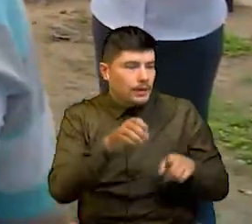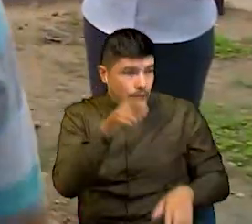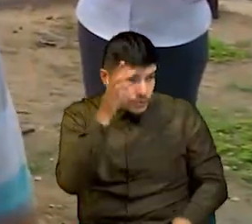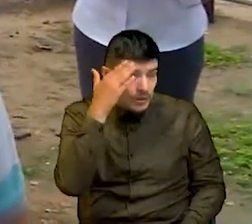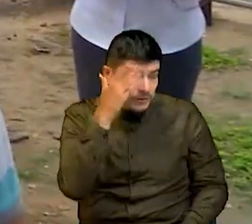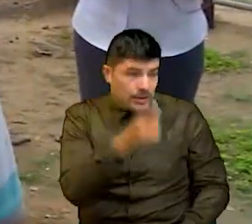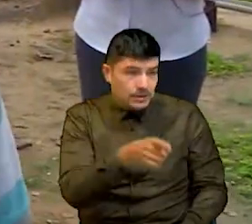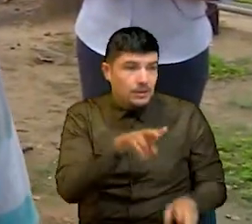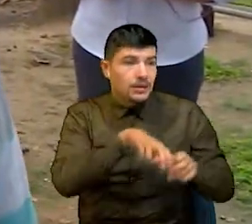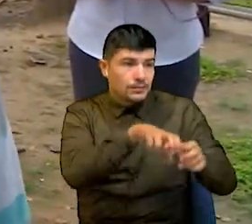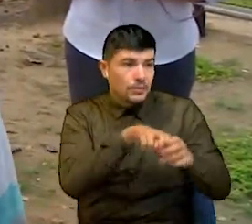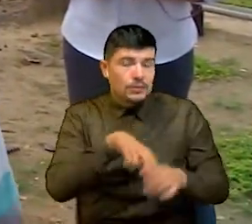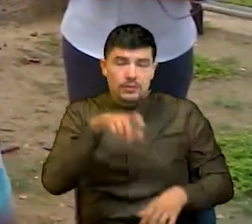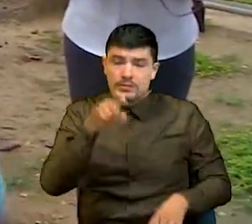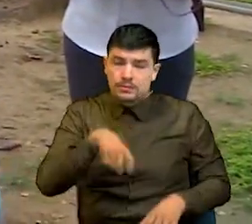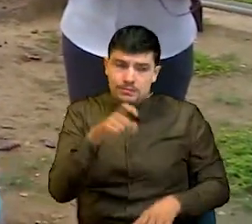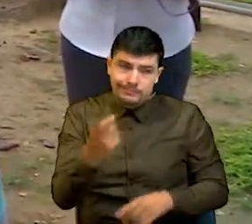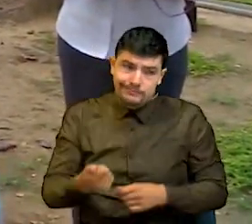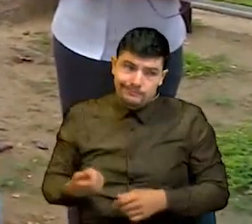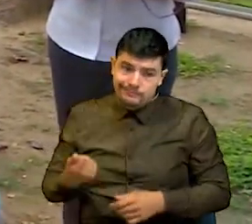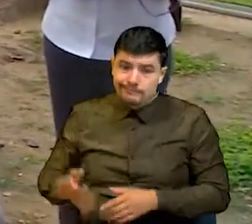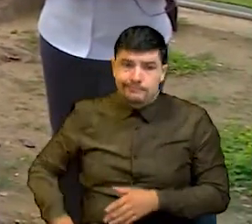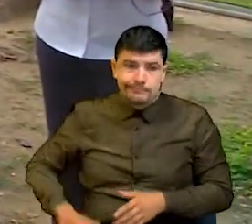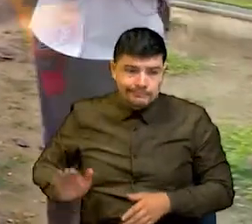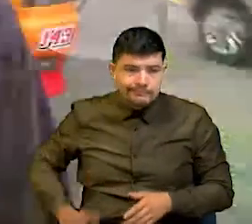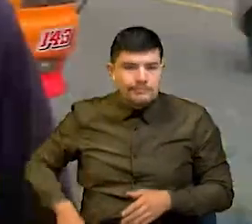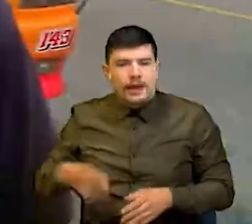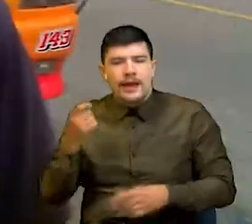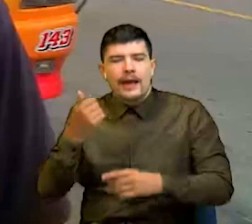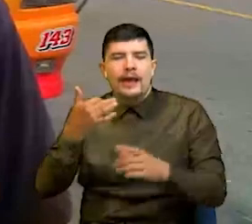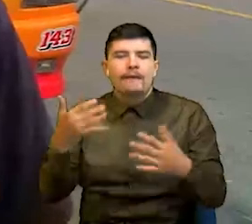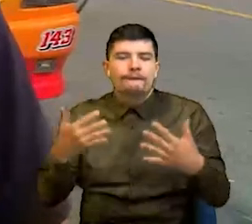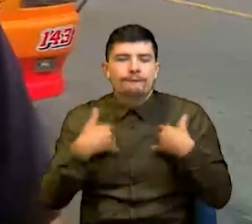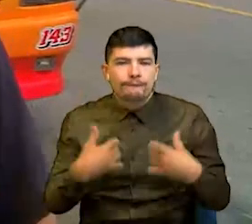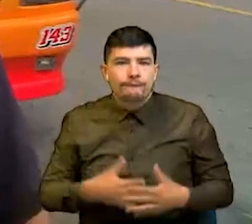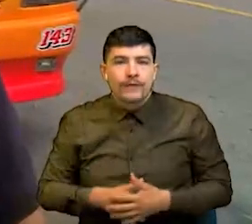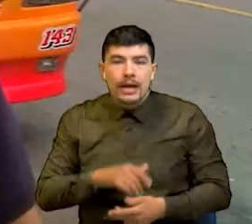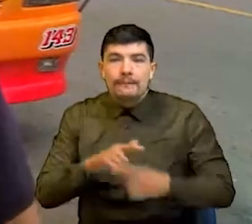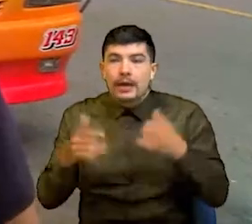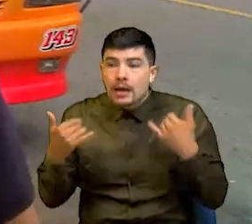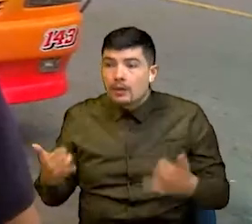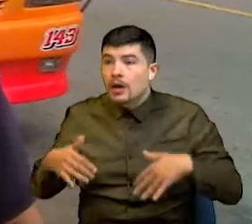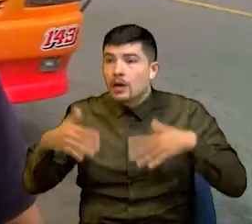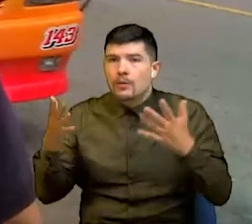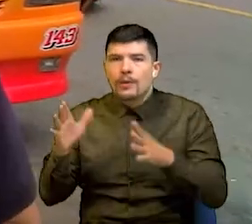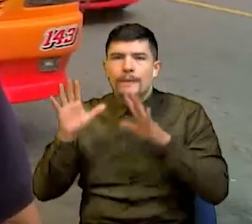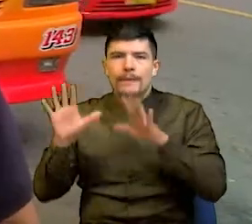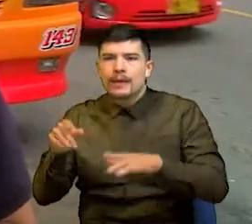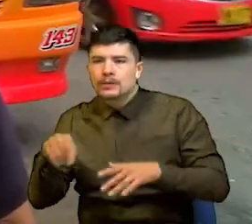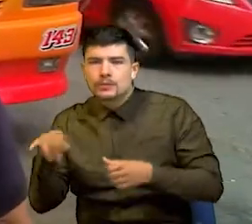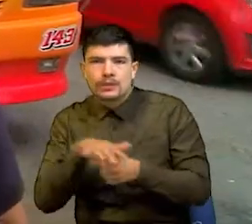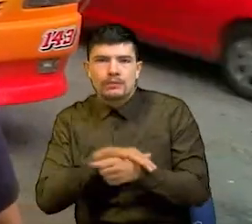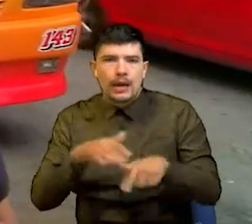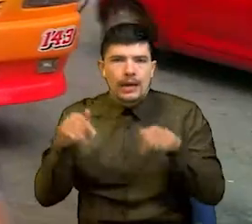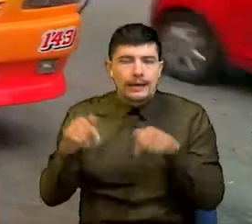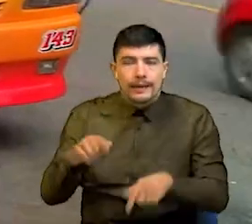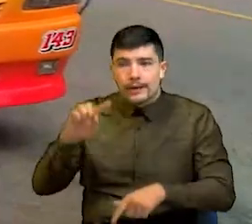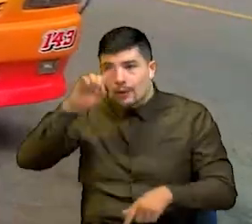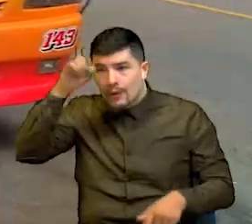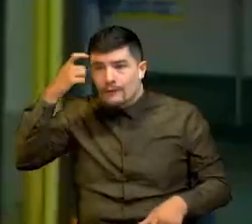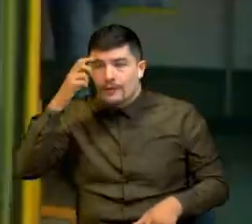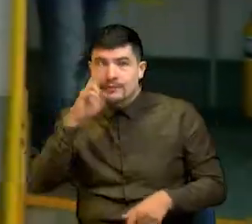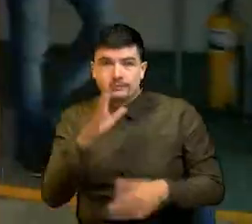falta porque sobre lo vamos a ver en qué parada la cosa este gobierno nos tiene